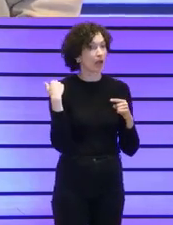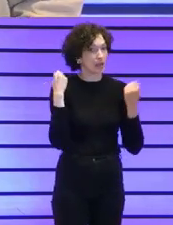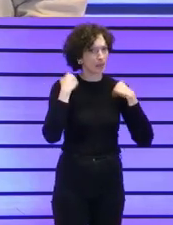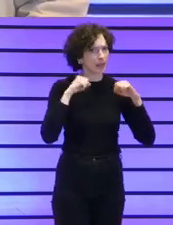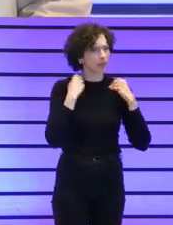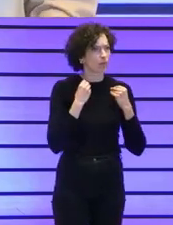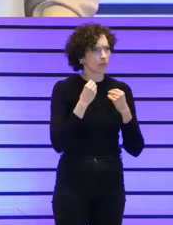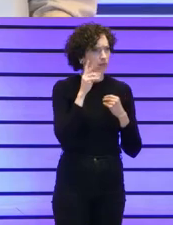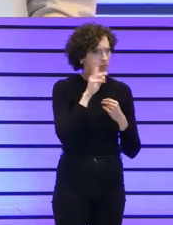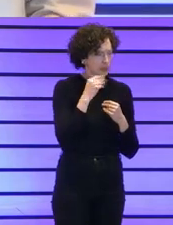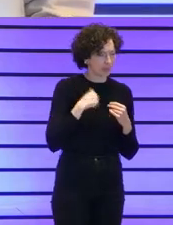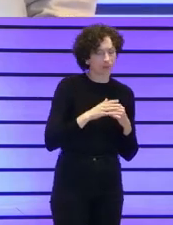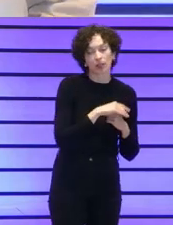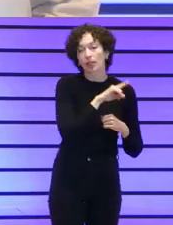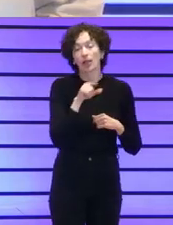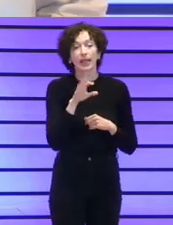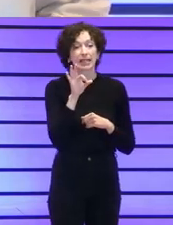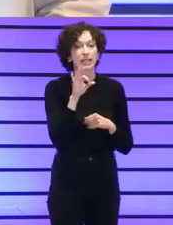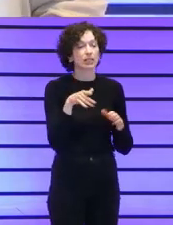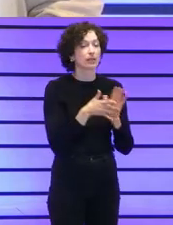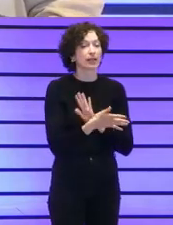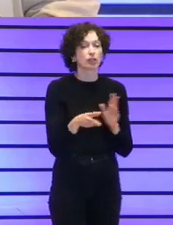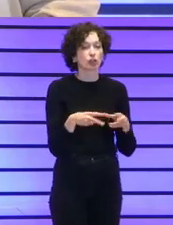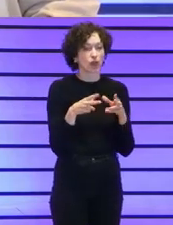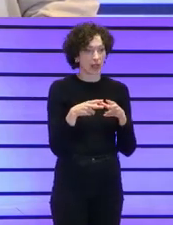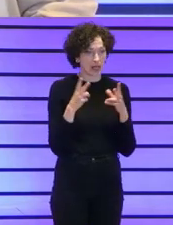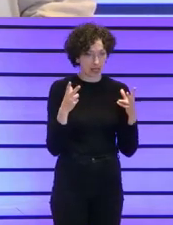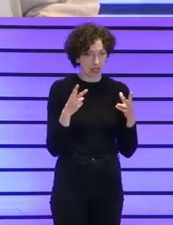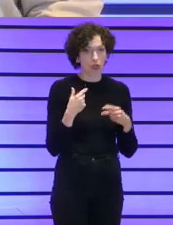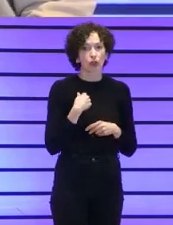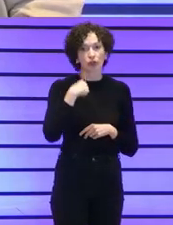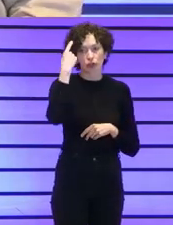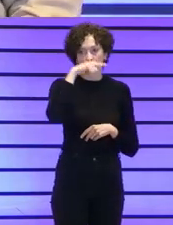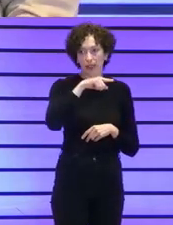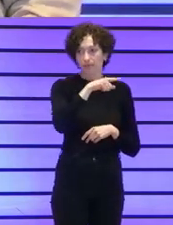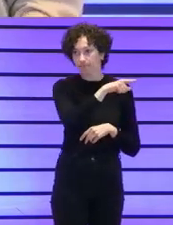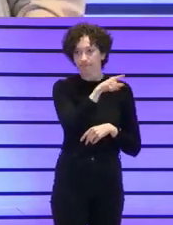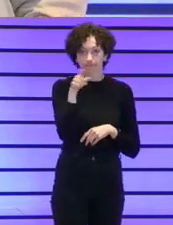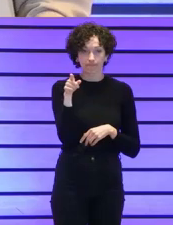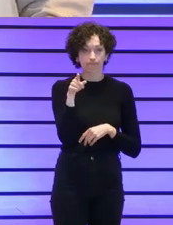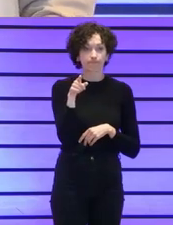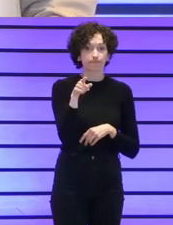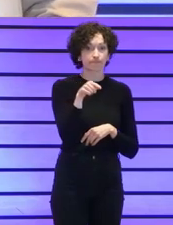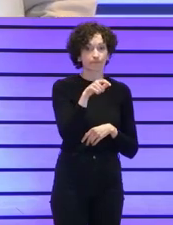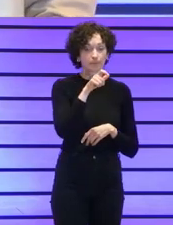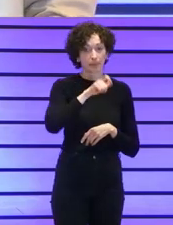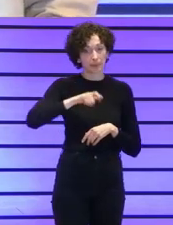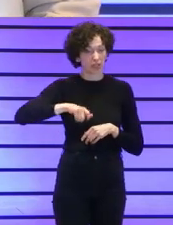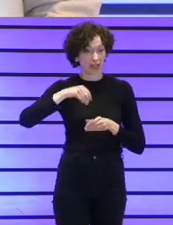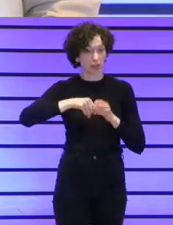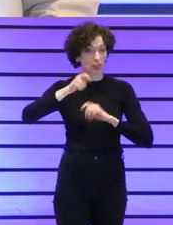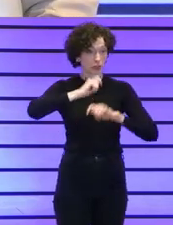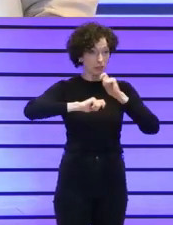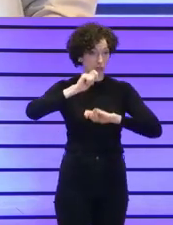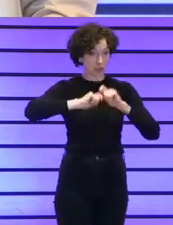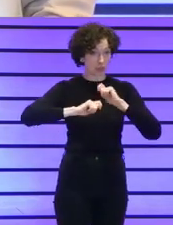¿no? Luego tenemos la S de social. Entonces, yo sé que en las mentes de todas las personas de las organizaciones sociales,